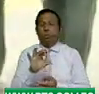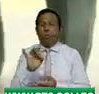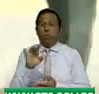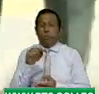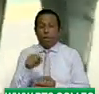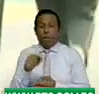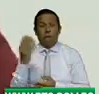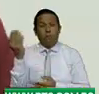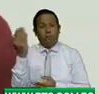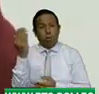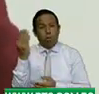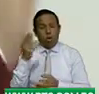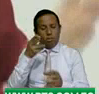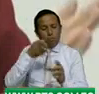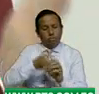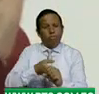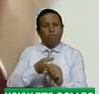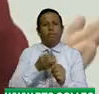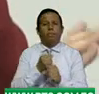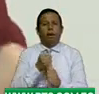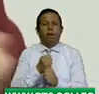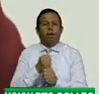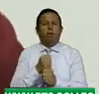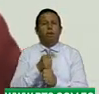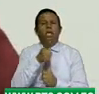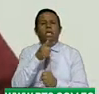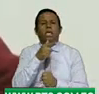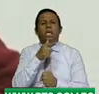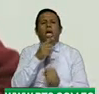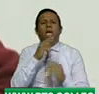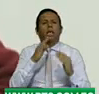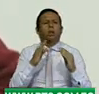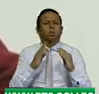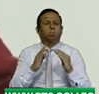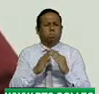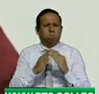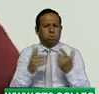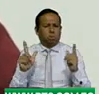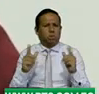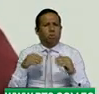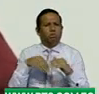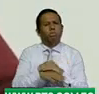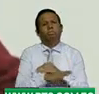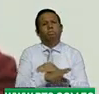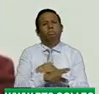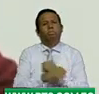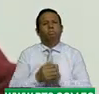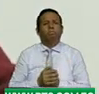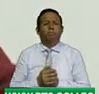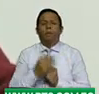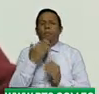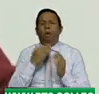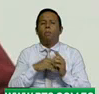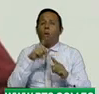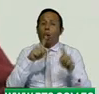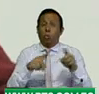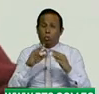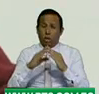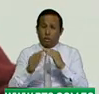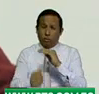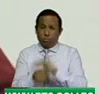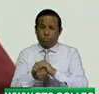98.808 docentes. ¿Cuáles son las que se mantienen en no presencialidad? Primero, aquellas instituciones educativas que se encuentren